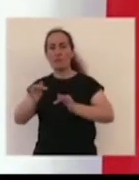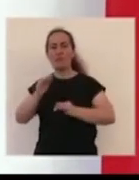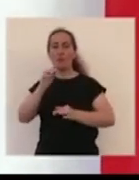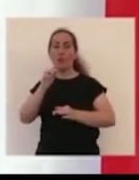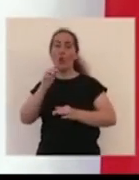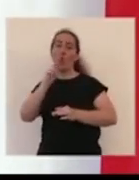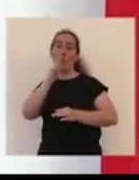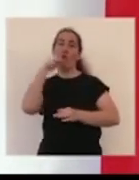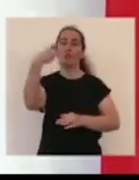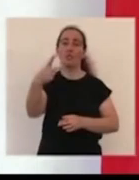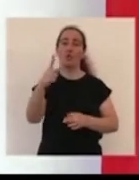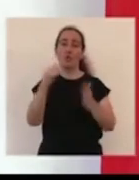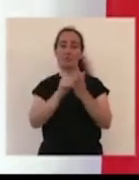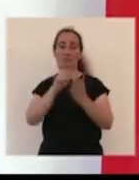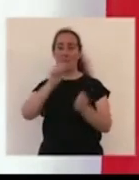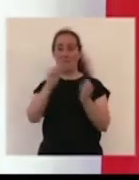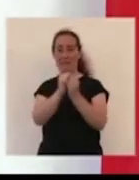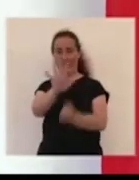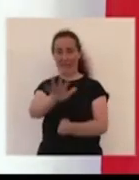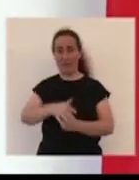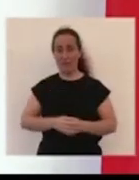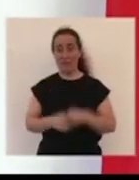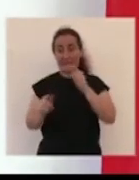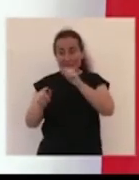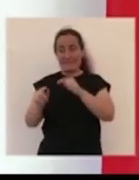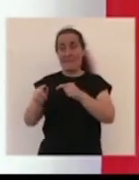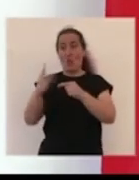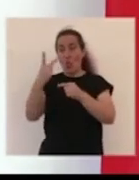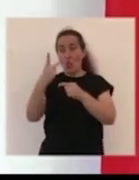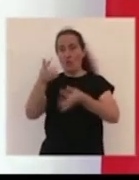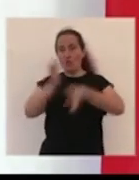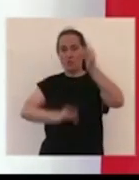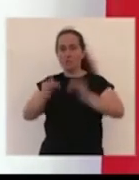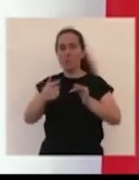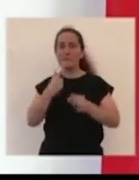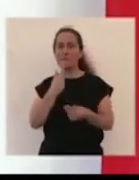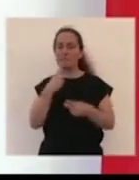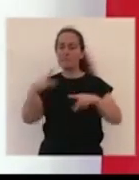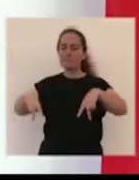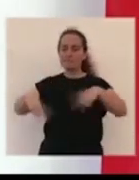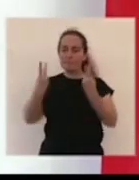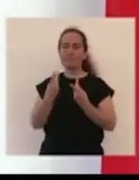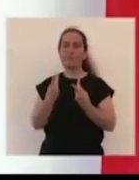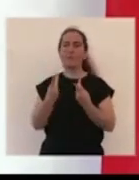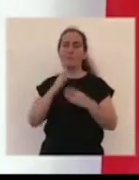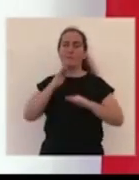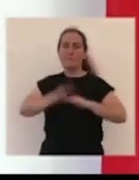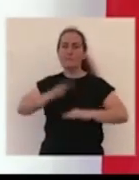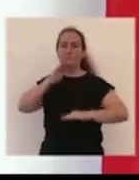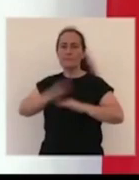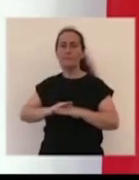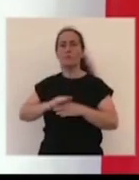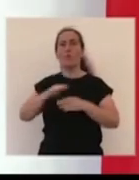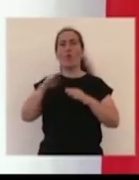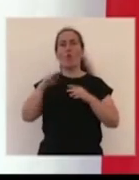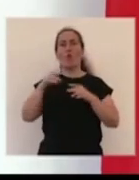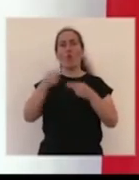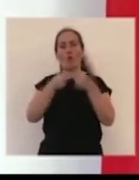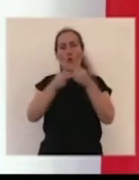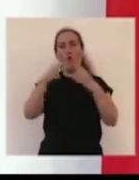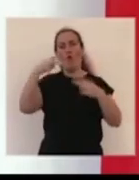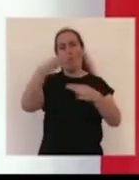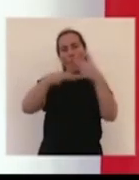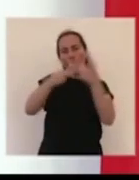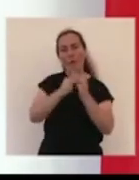2025. Consignaciones que nos van a permitir cumplir con la programación económica de las obras y a la que se va a añadir un colchón